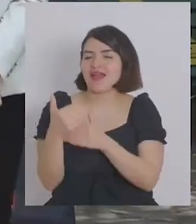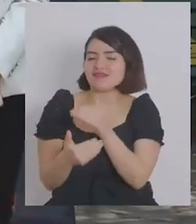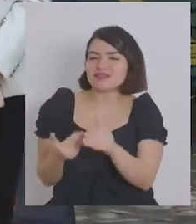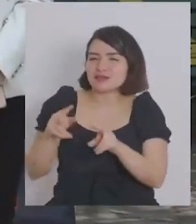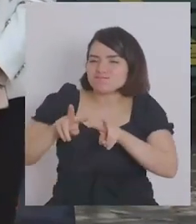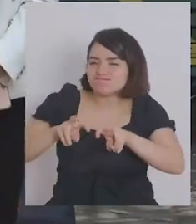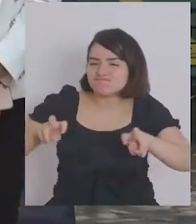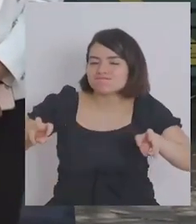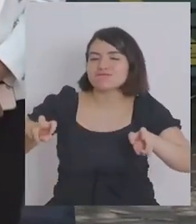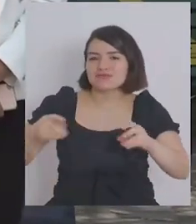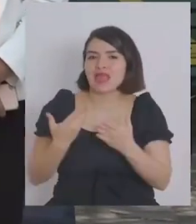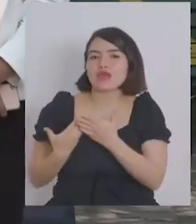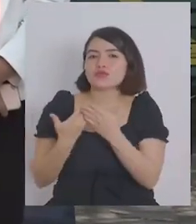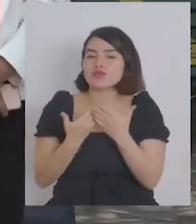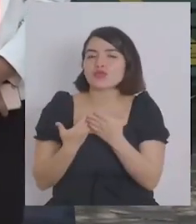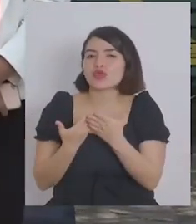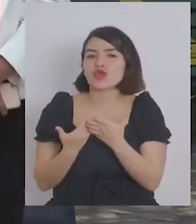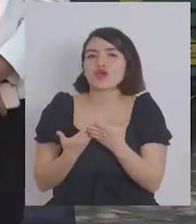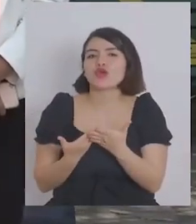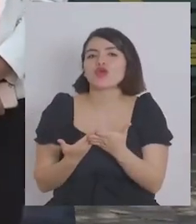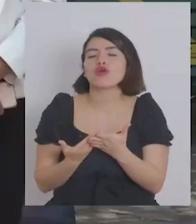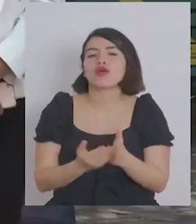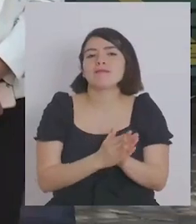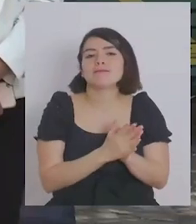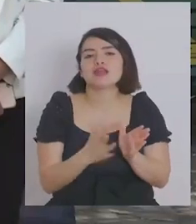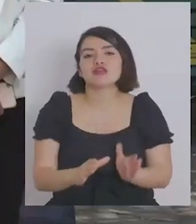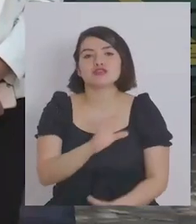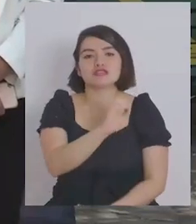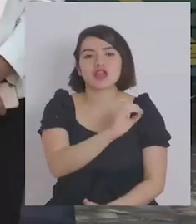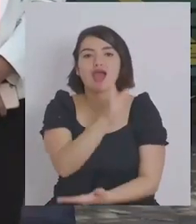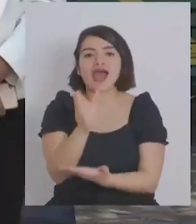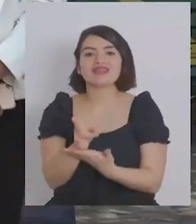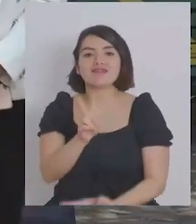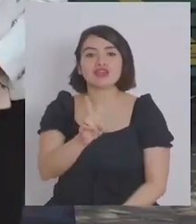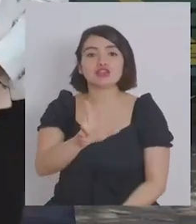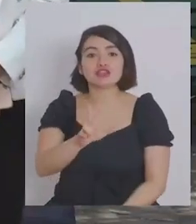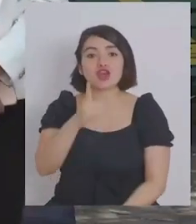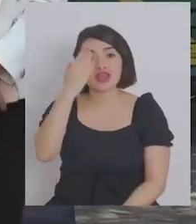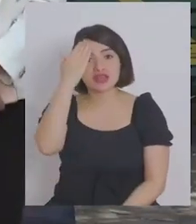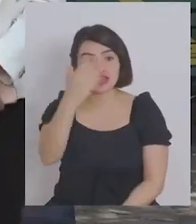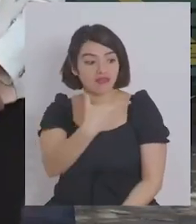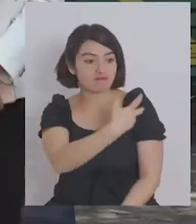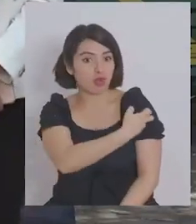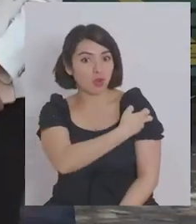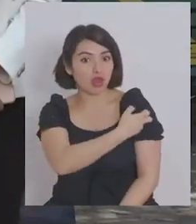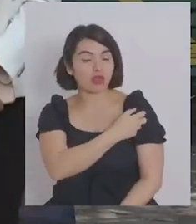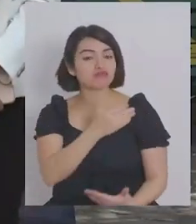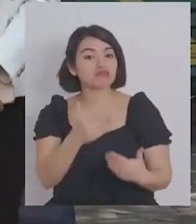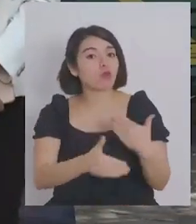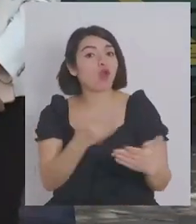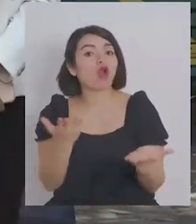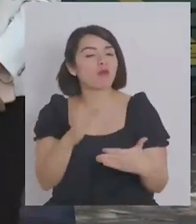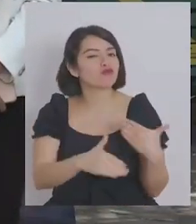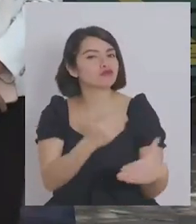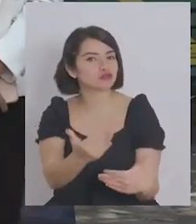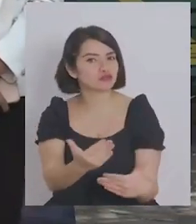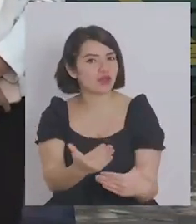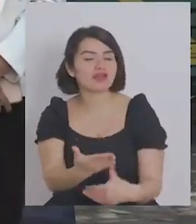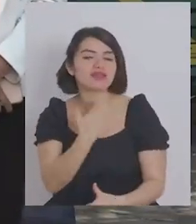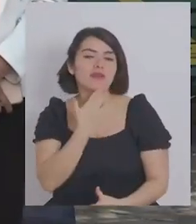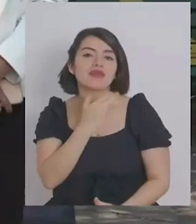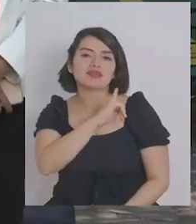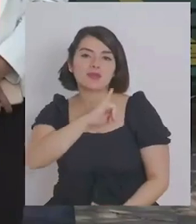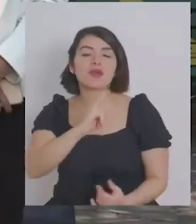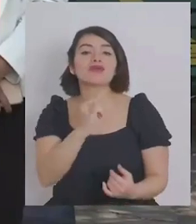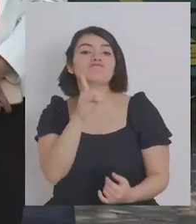enmienda para hacer el estudio en el período de 0 a 28 días para también tener ese otro dato que en lo que hoy día se